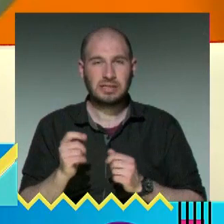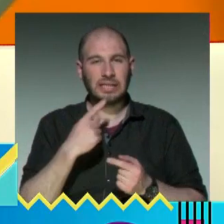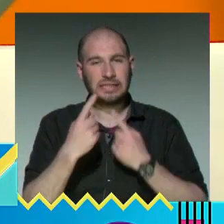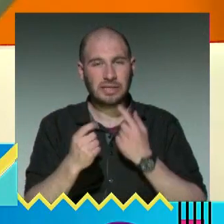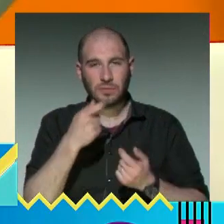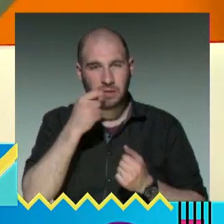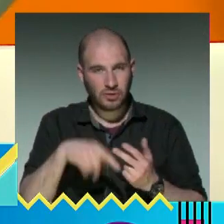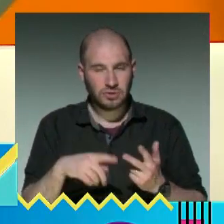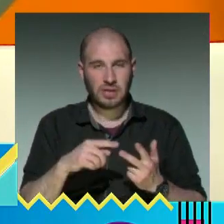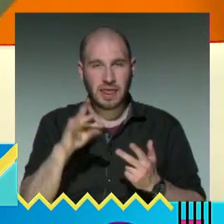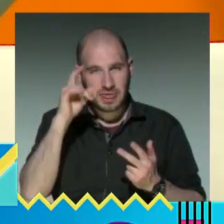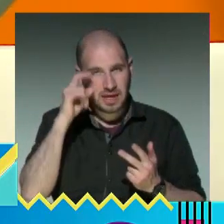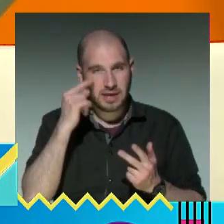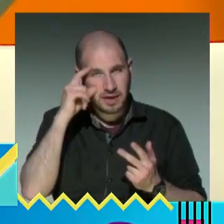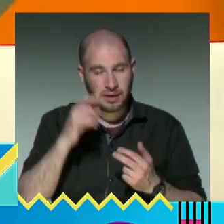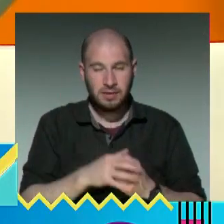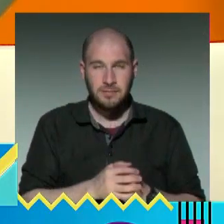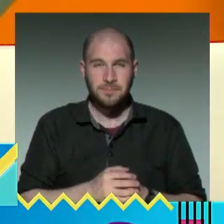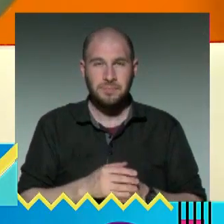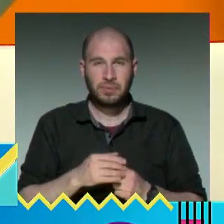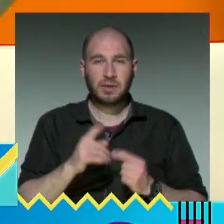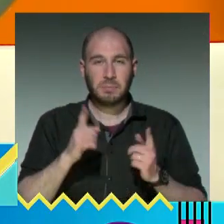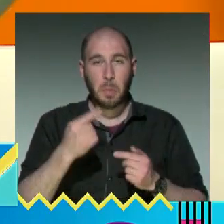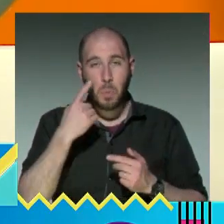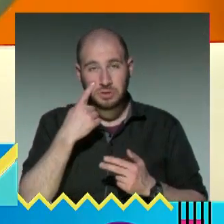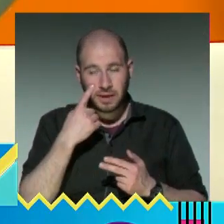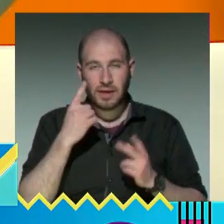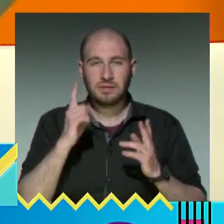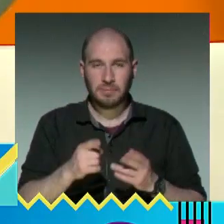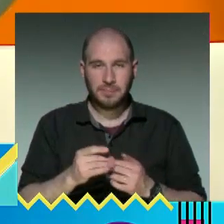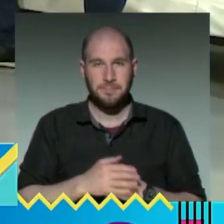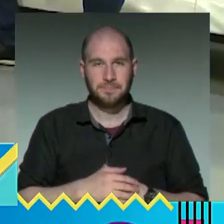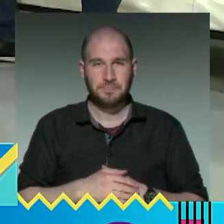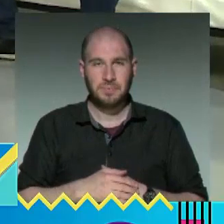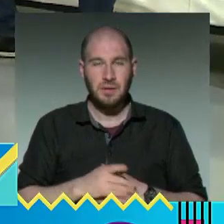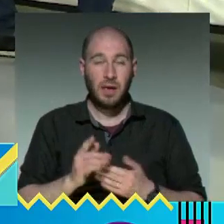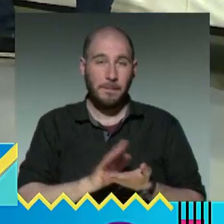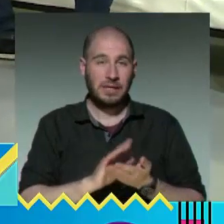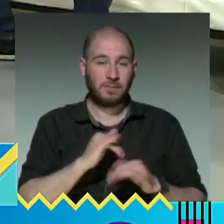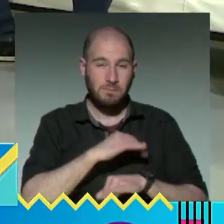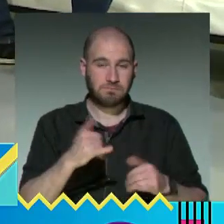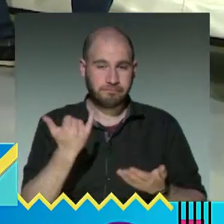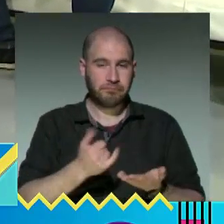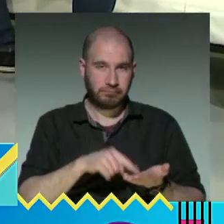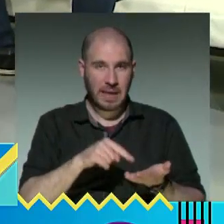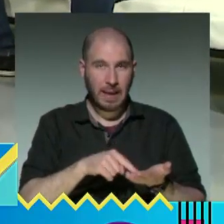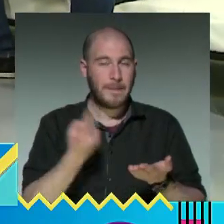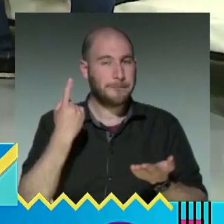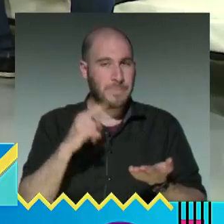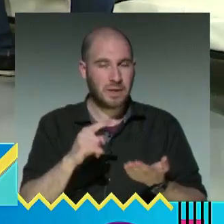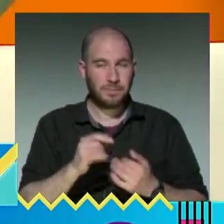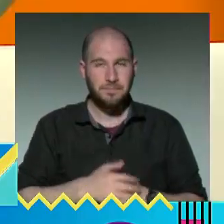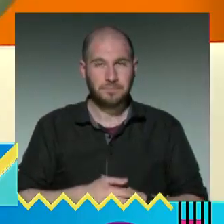Censo de la provincia, la DELLE. Y bueno, y los municipios también tienen sus propias bases de información, pero con esto de